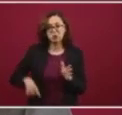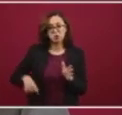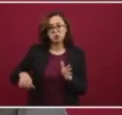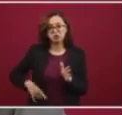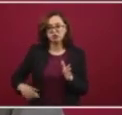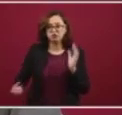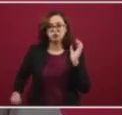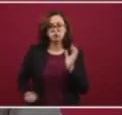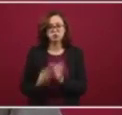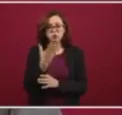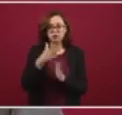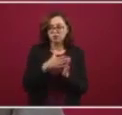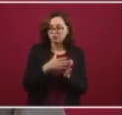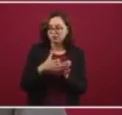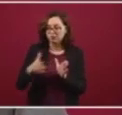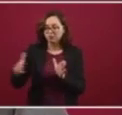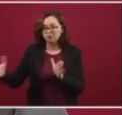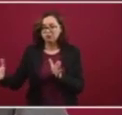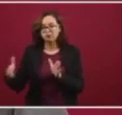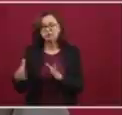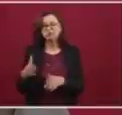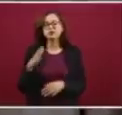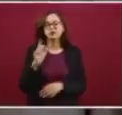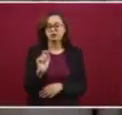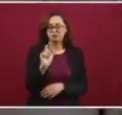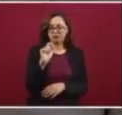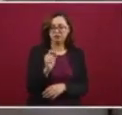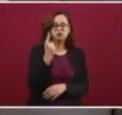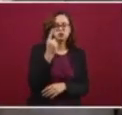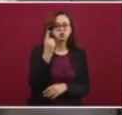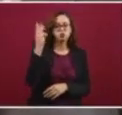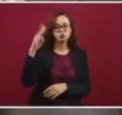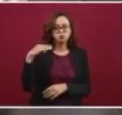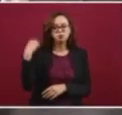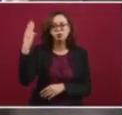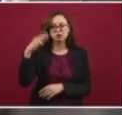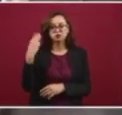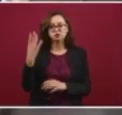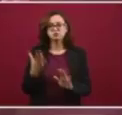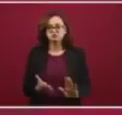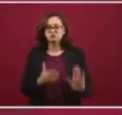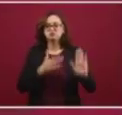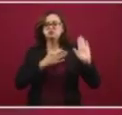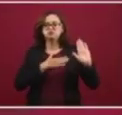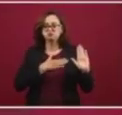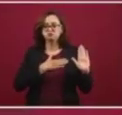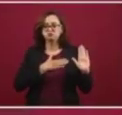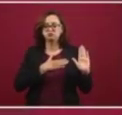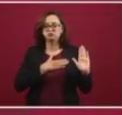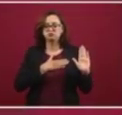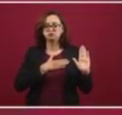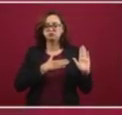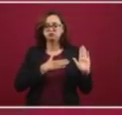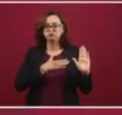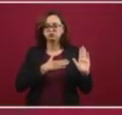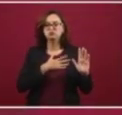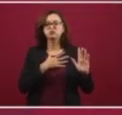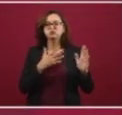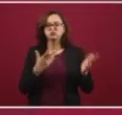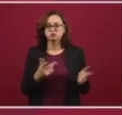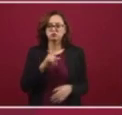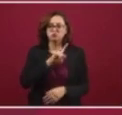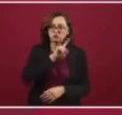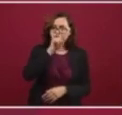todos los 21 de marzo, es un compromiso, vamos a visitar